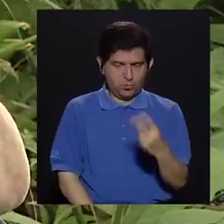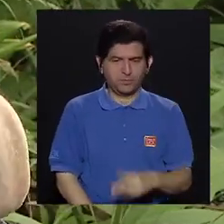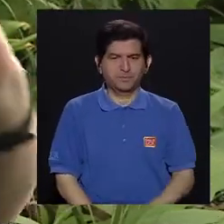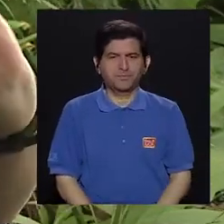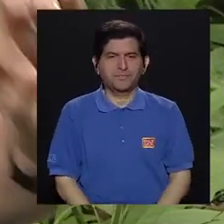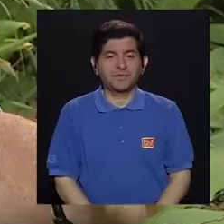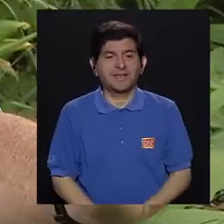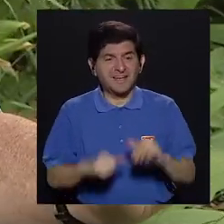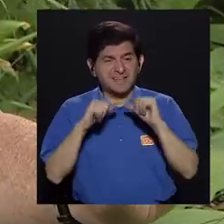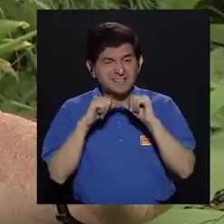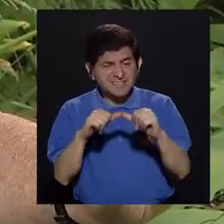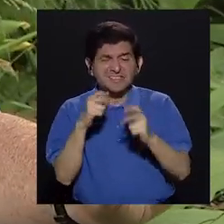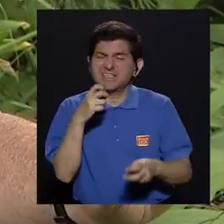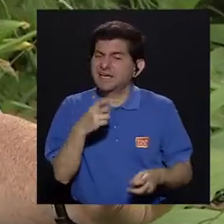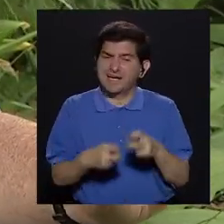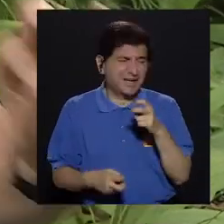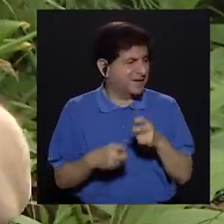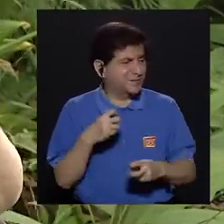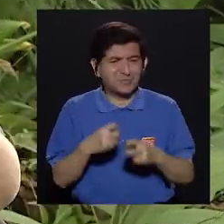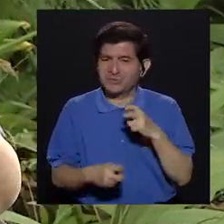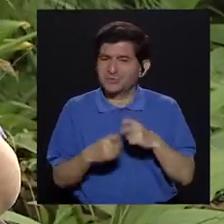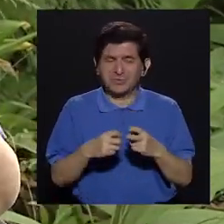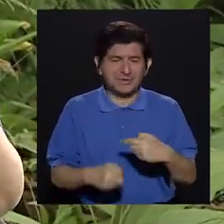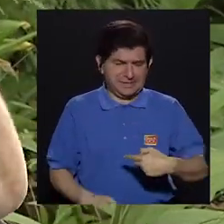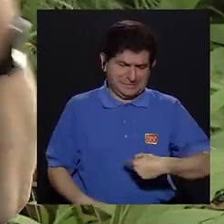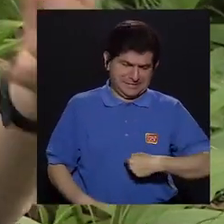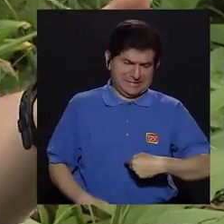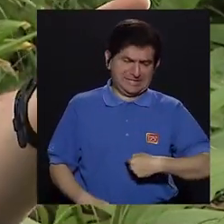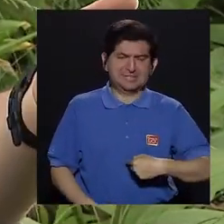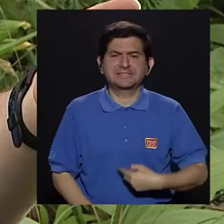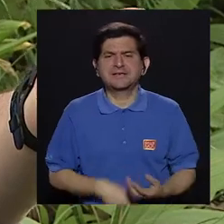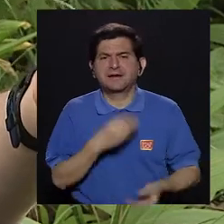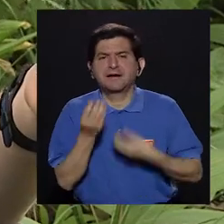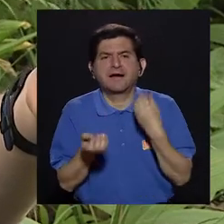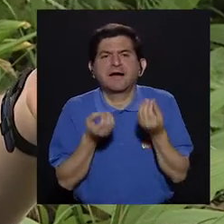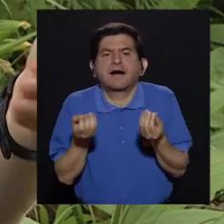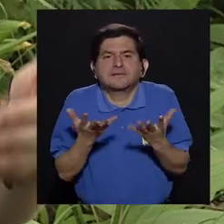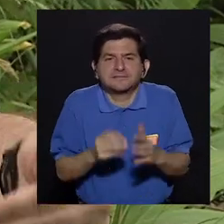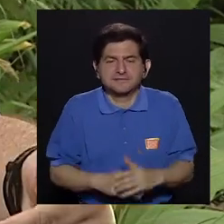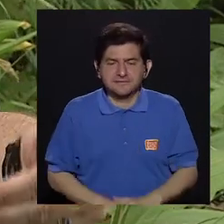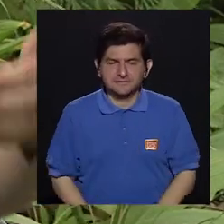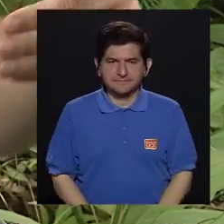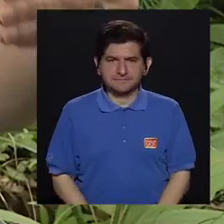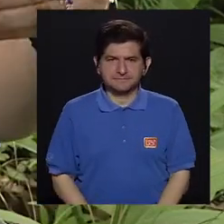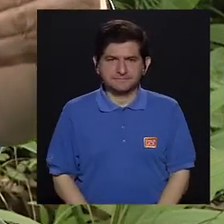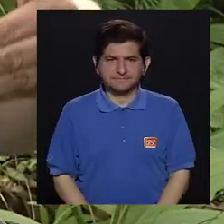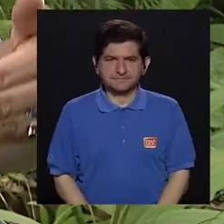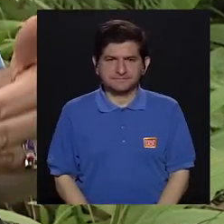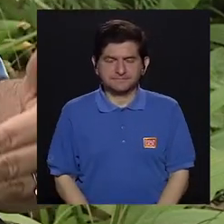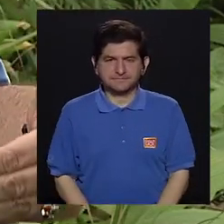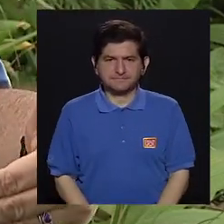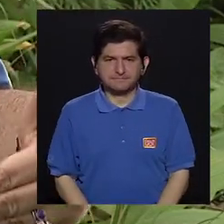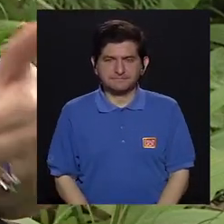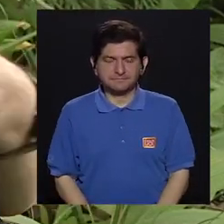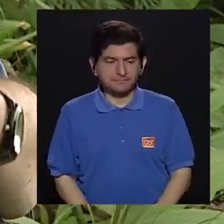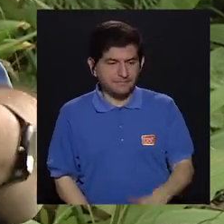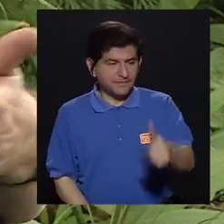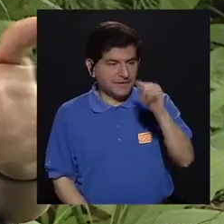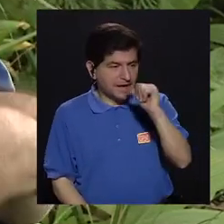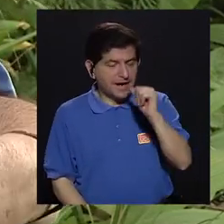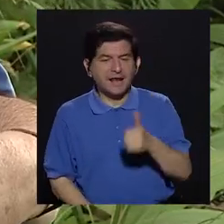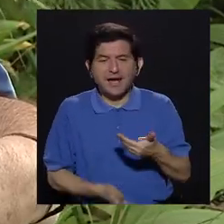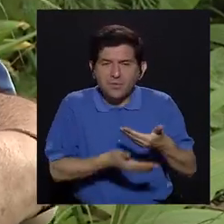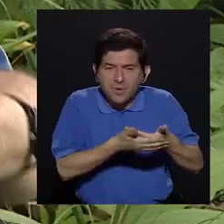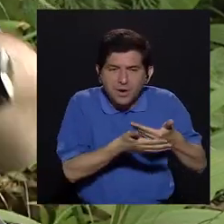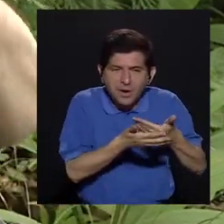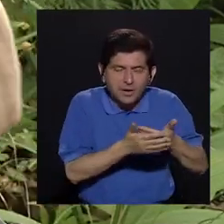si continuamos con ese problema, ¿verdad? Entonces, lo que podemos hacer es botar el agua